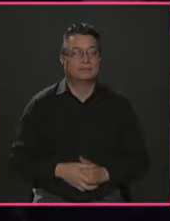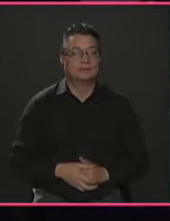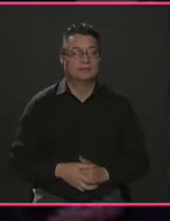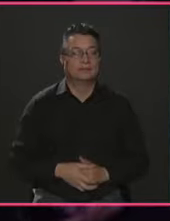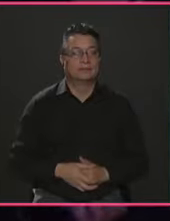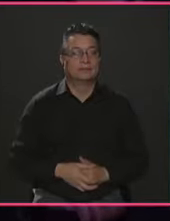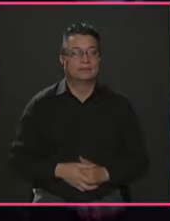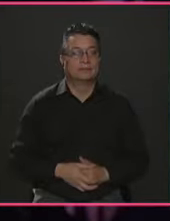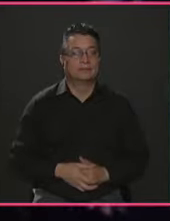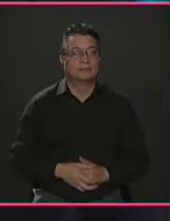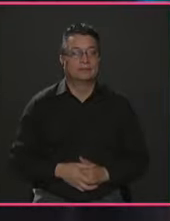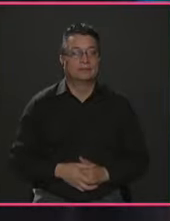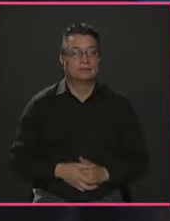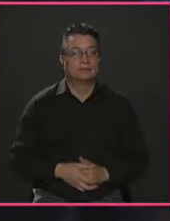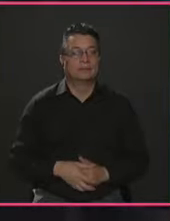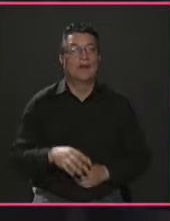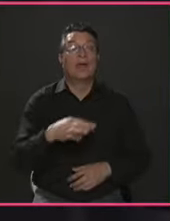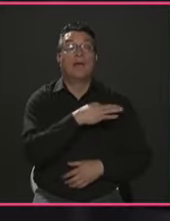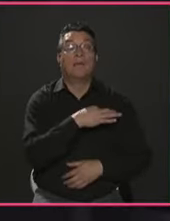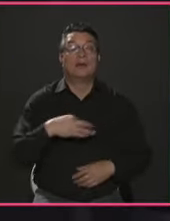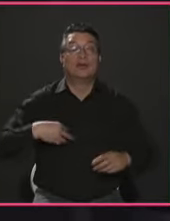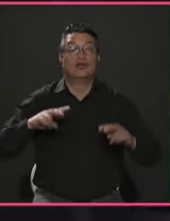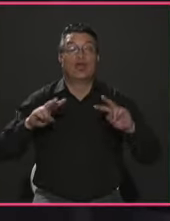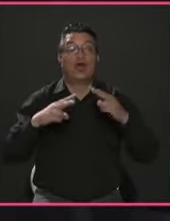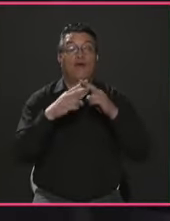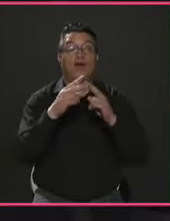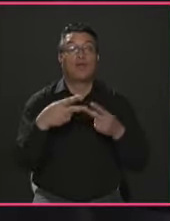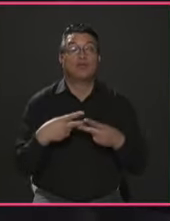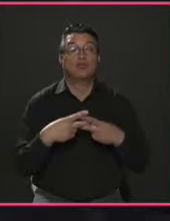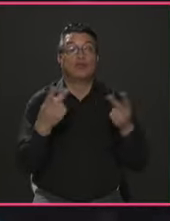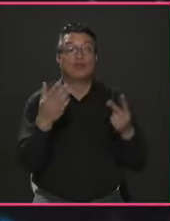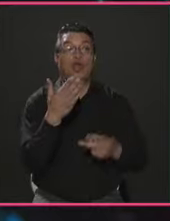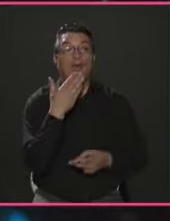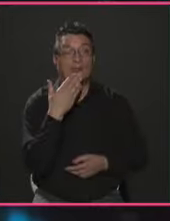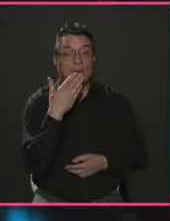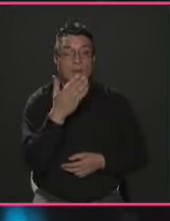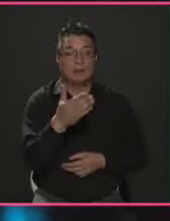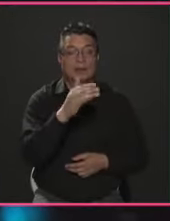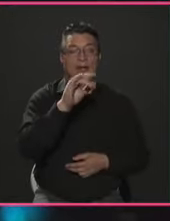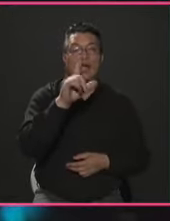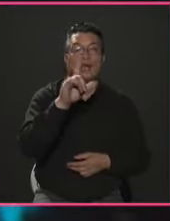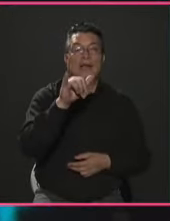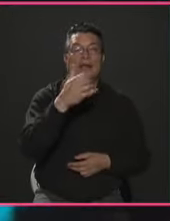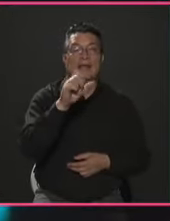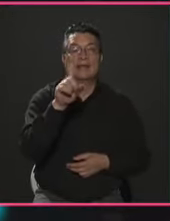también la ministra de Obras Públicas también está en este lugar por favor